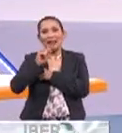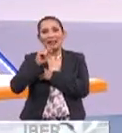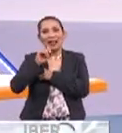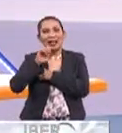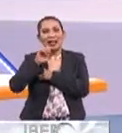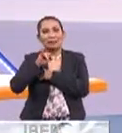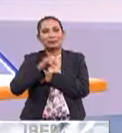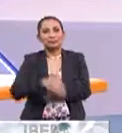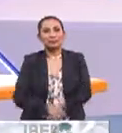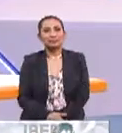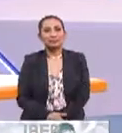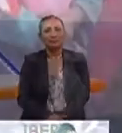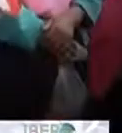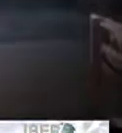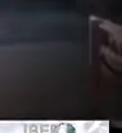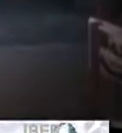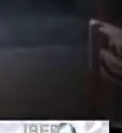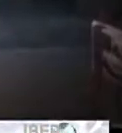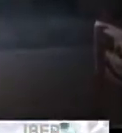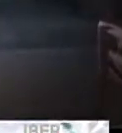ATEI.